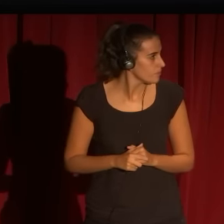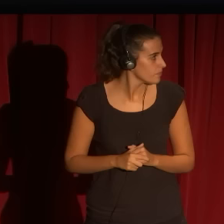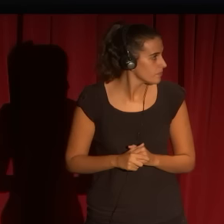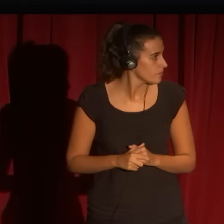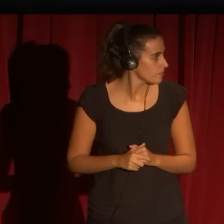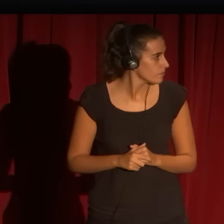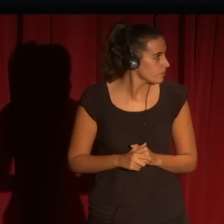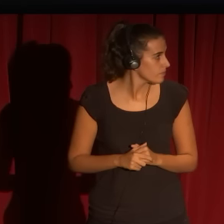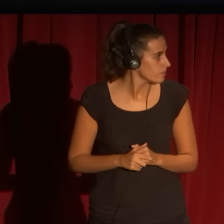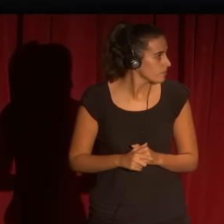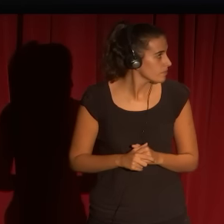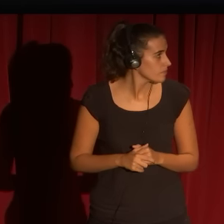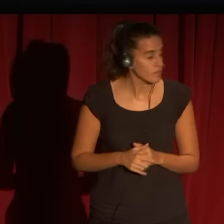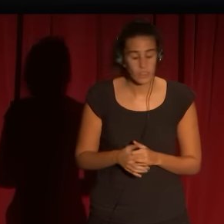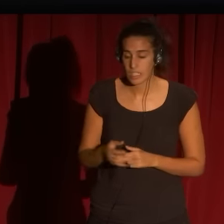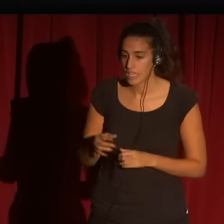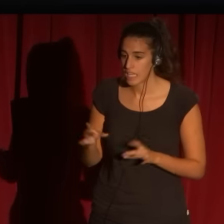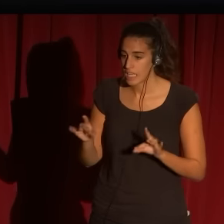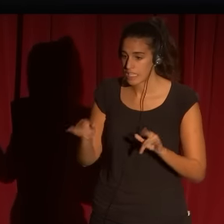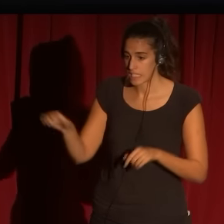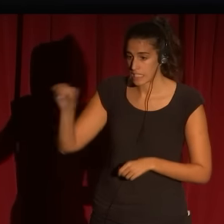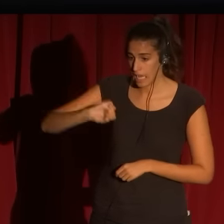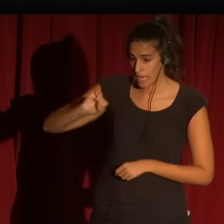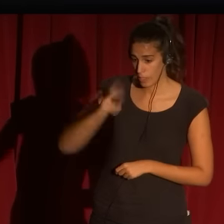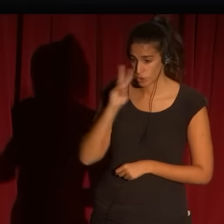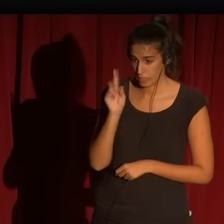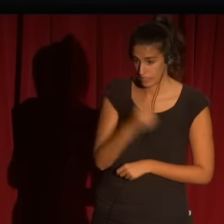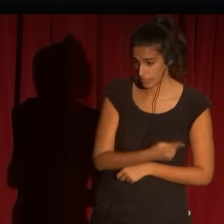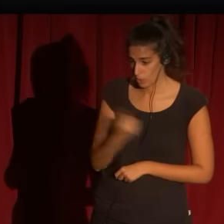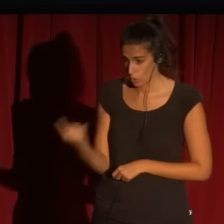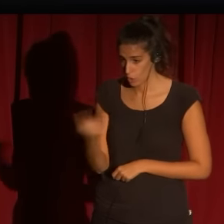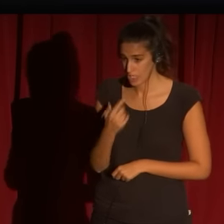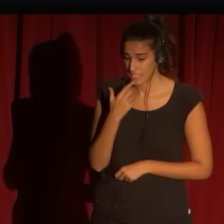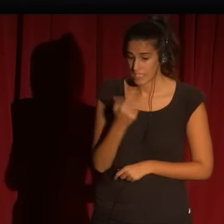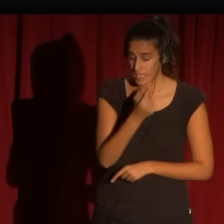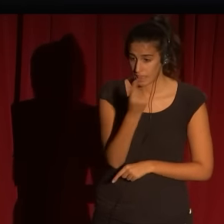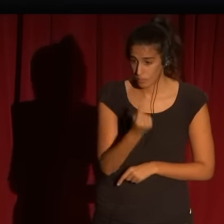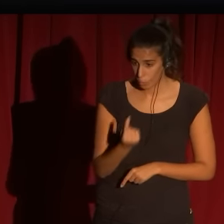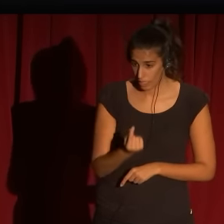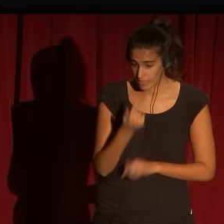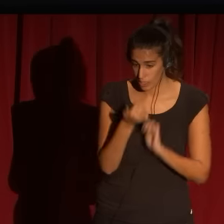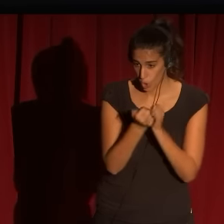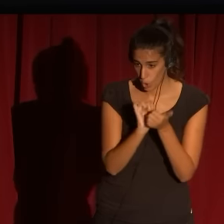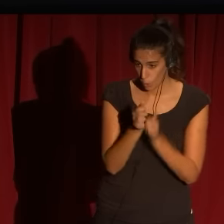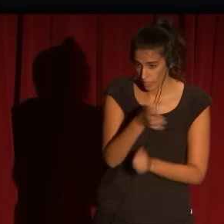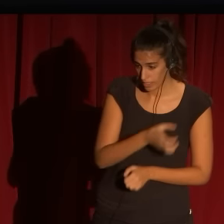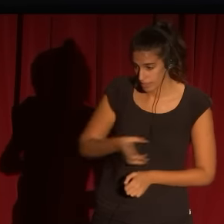por ejemplo bueno los saleros que veis aquí y aquí si dibujá uno de estos saleros o si lo